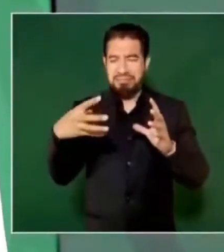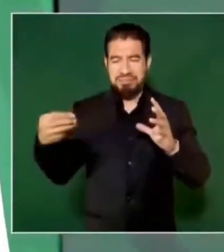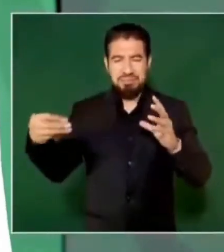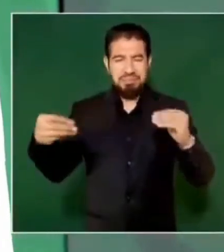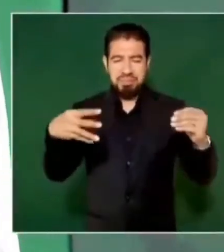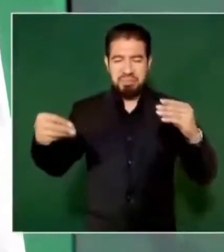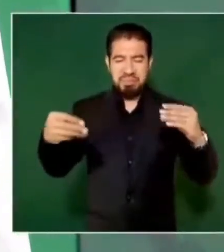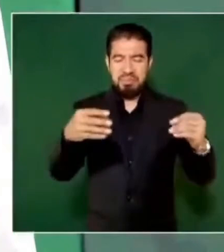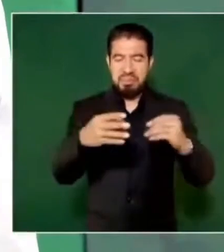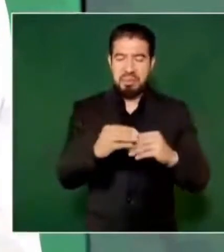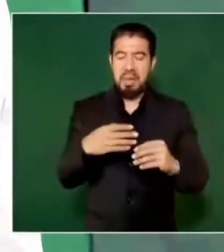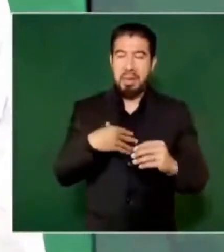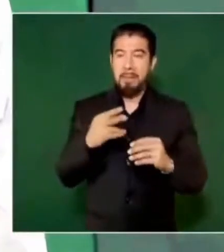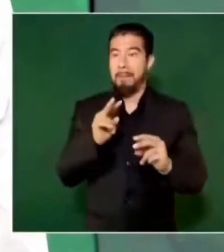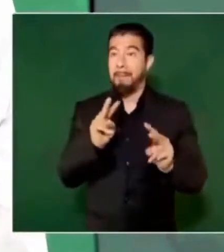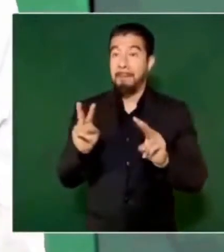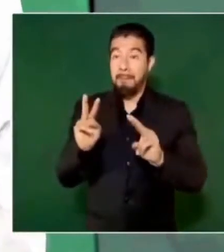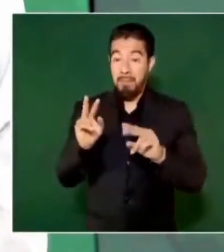Yo les invito a que